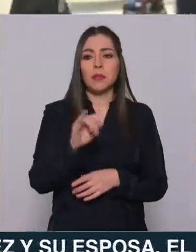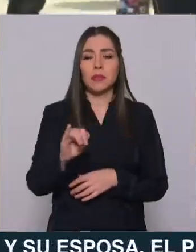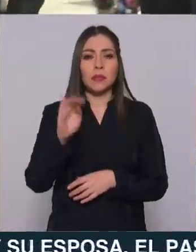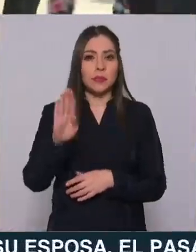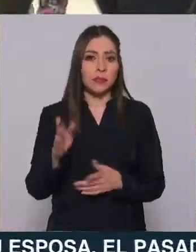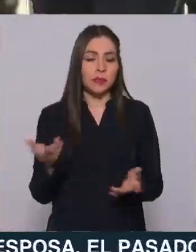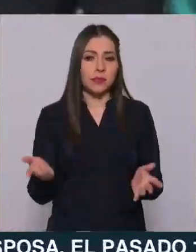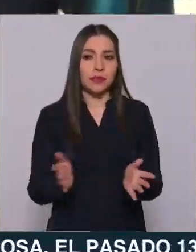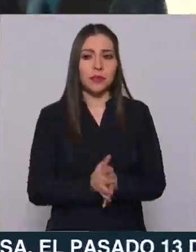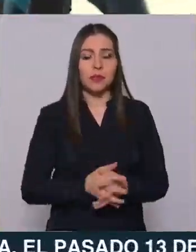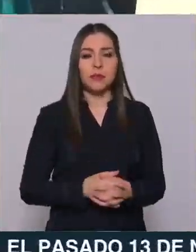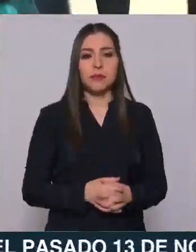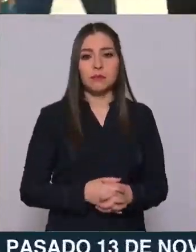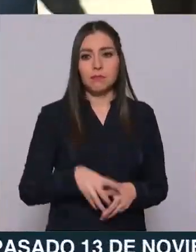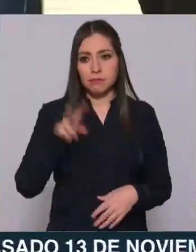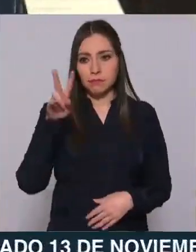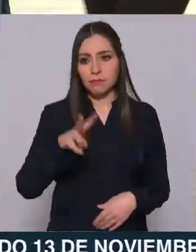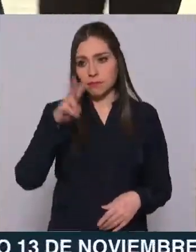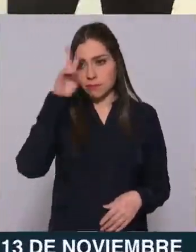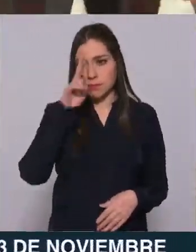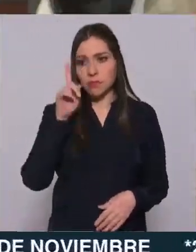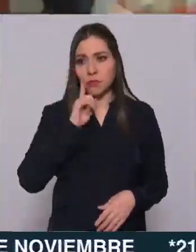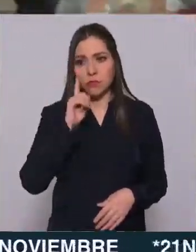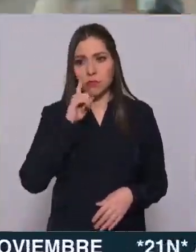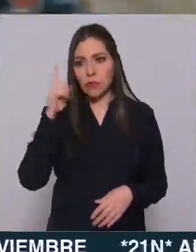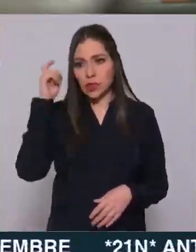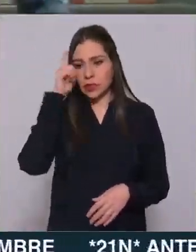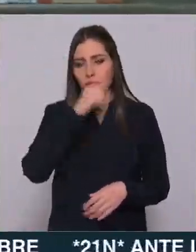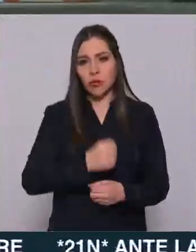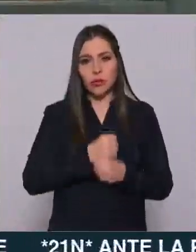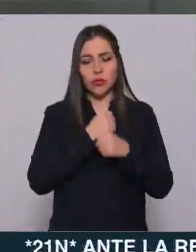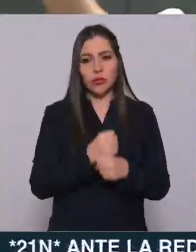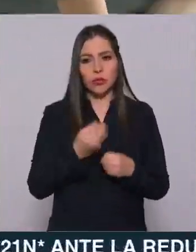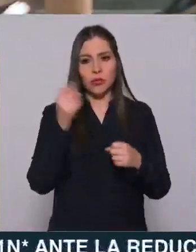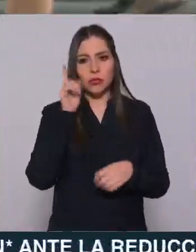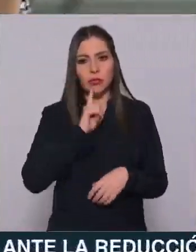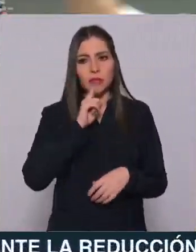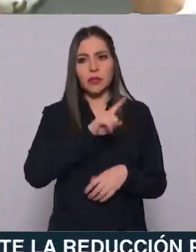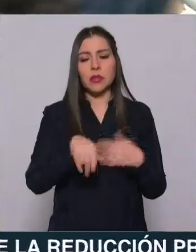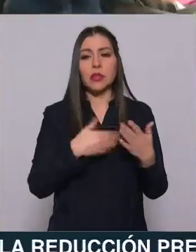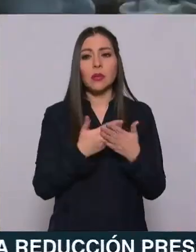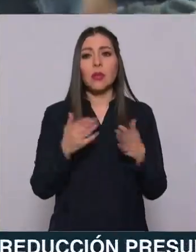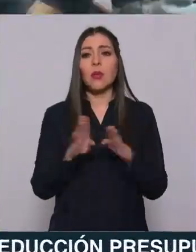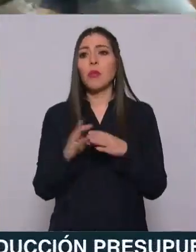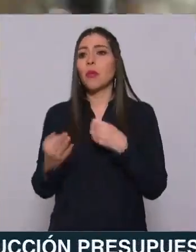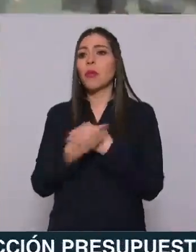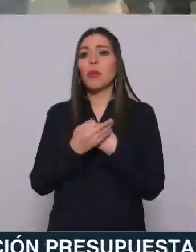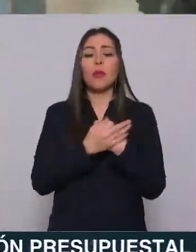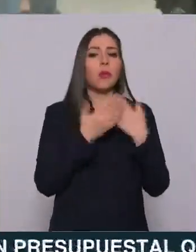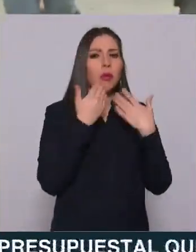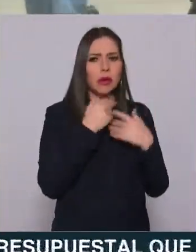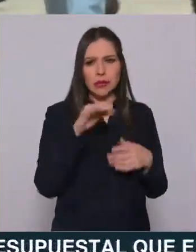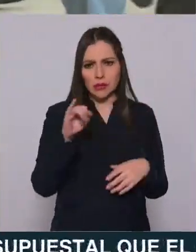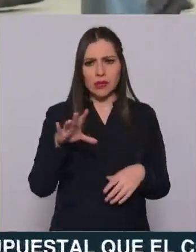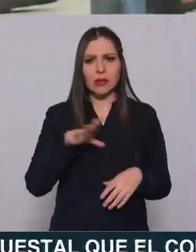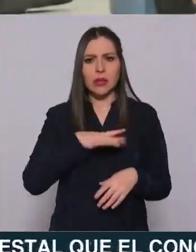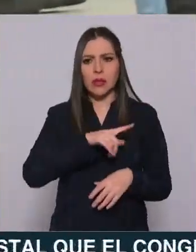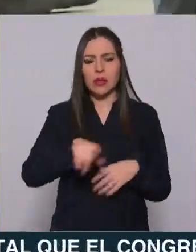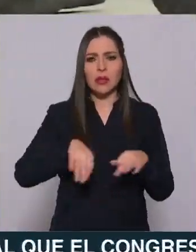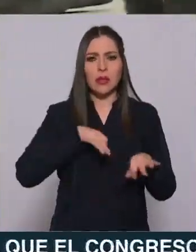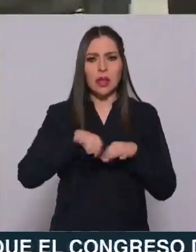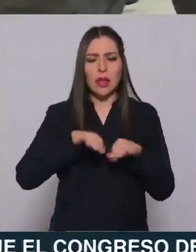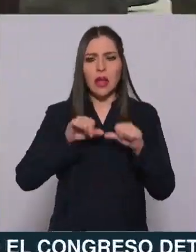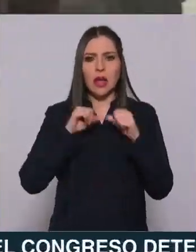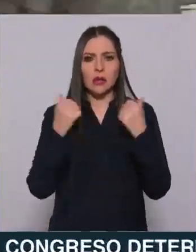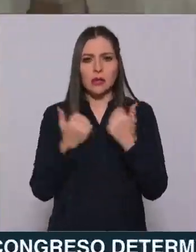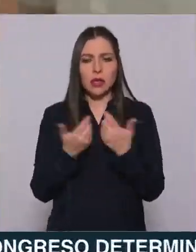complicada la que vivimos prácticamente todas las mujeres, y de pronto creemos que no hay herramientas para protegernos, pero sí las hay, porque el trabajo que hace la sociedad civil es